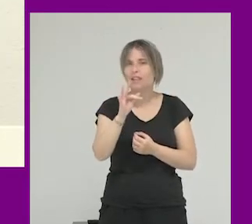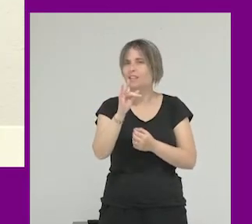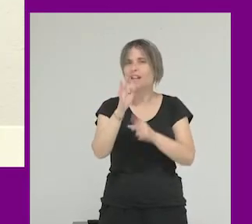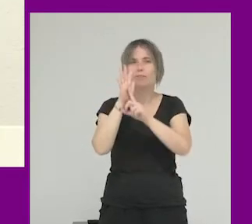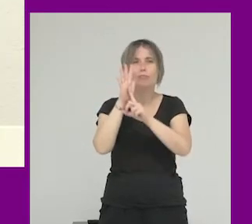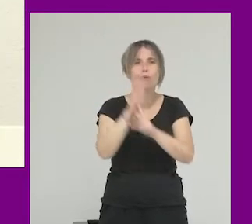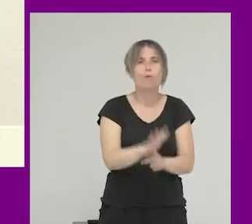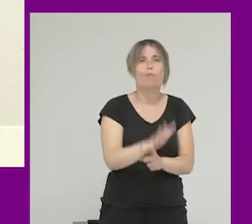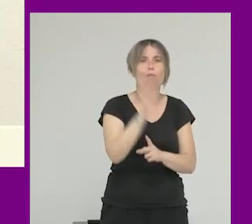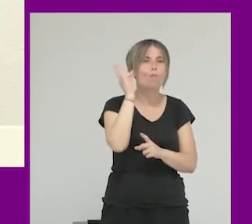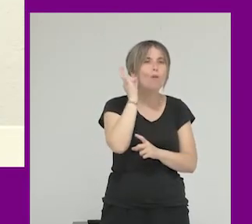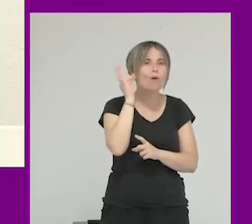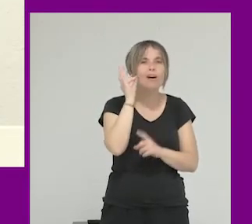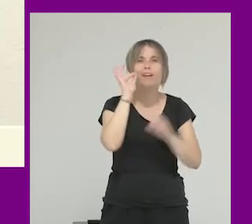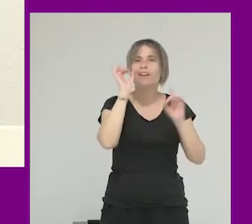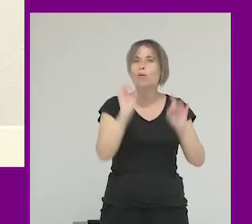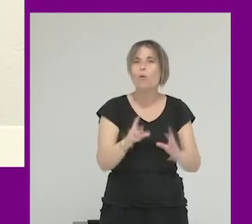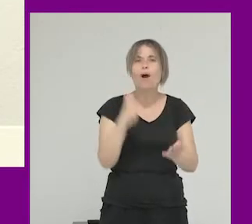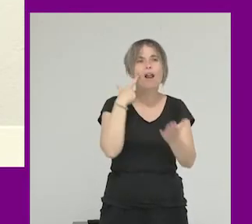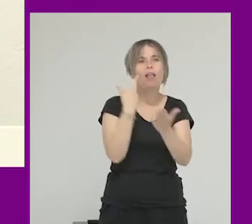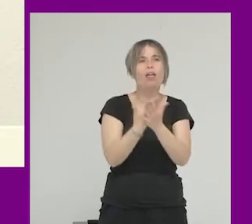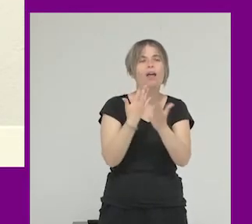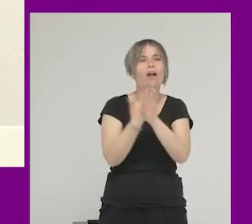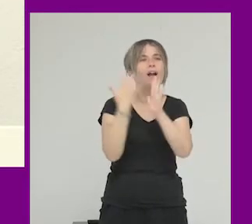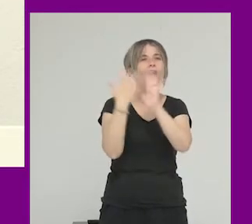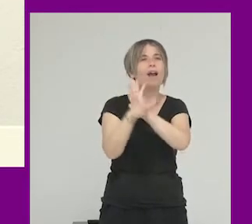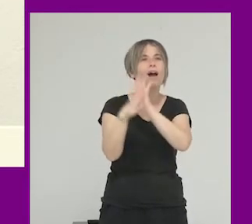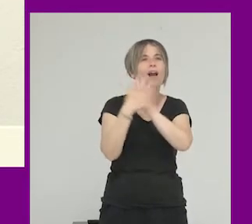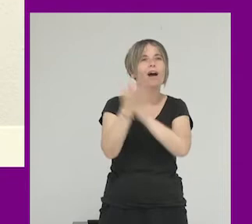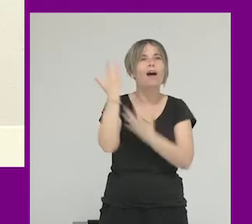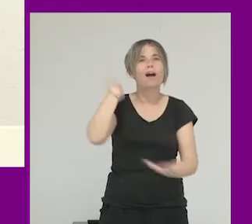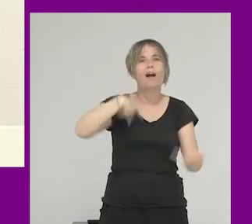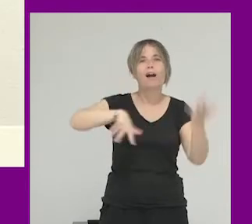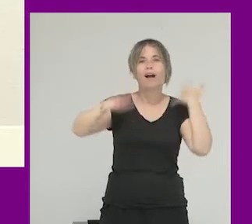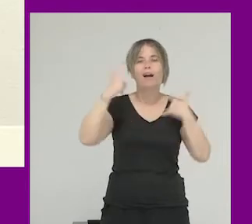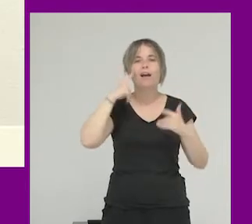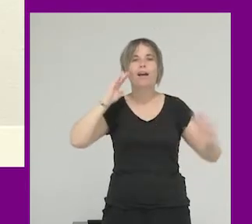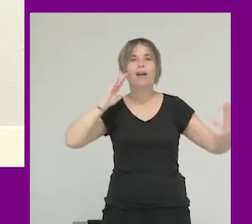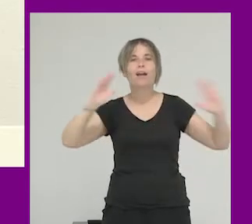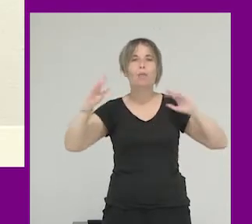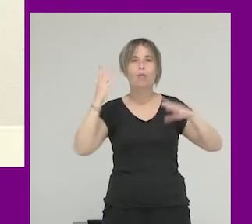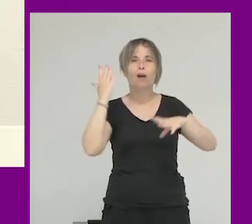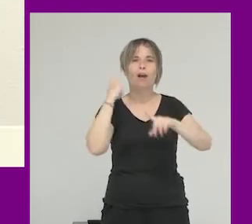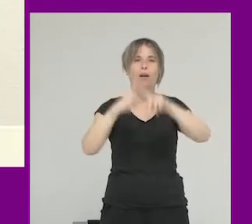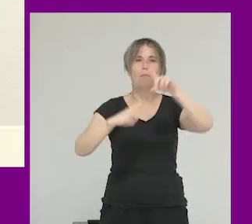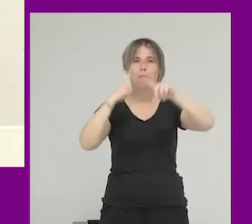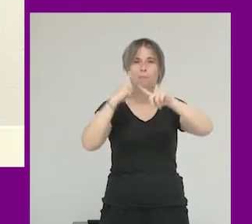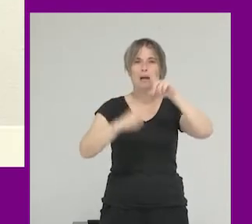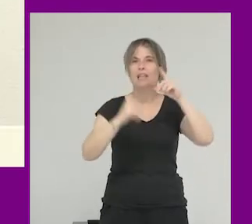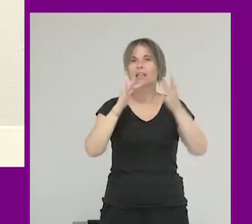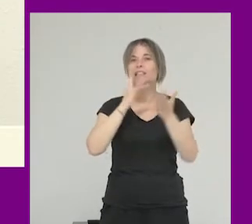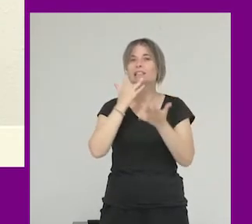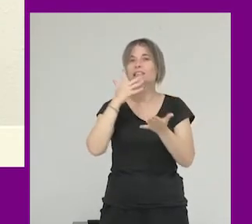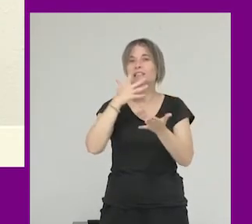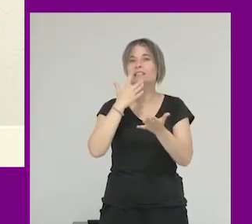mismos argumentos que se utilizaban en la Edad Media para todos aquellos que no eran